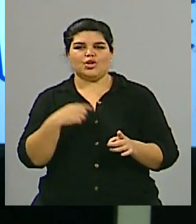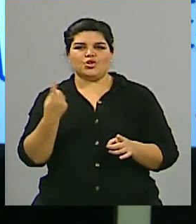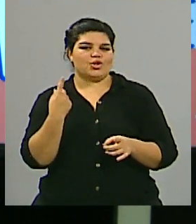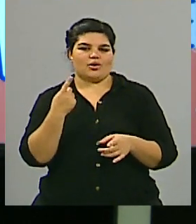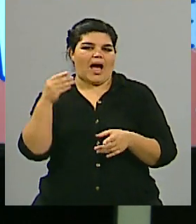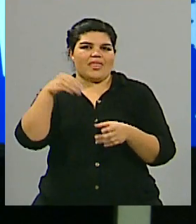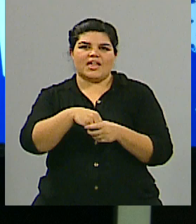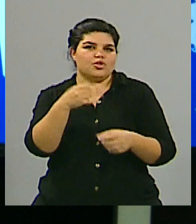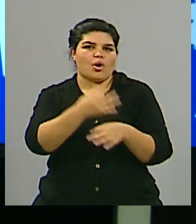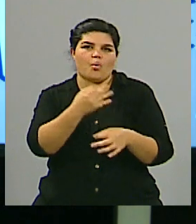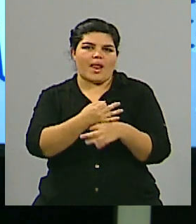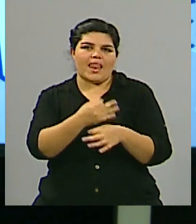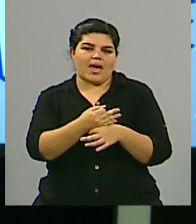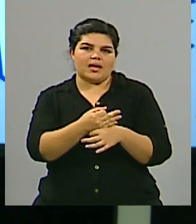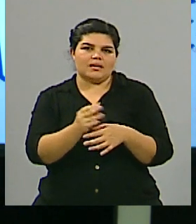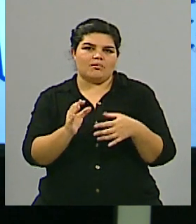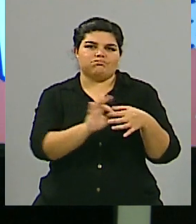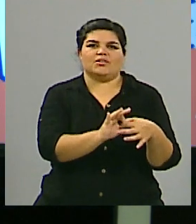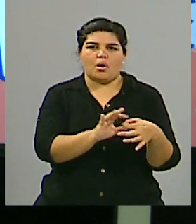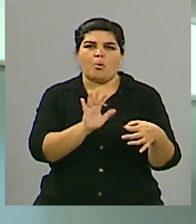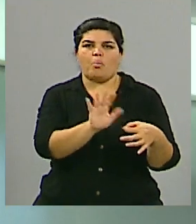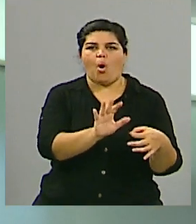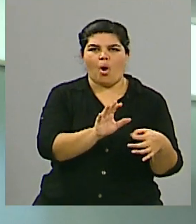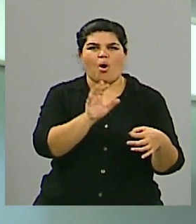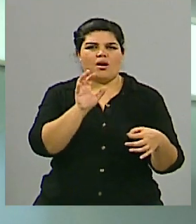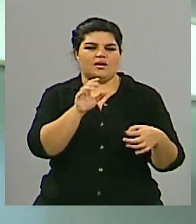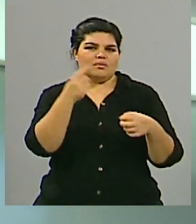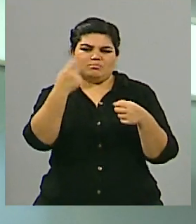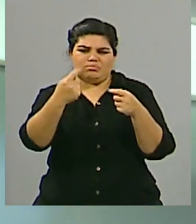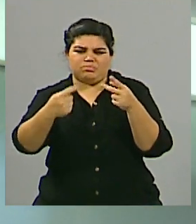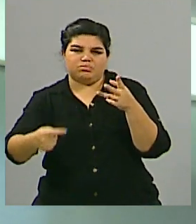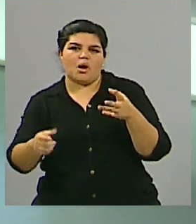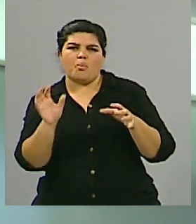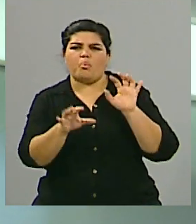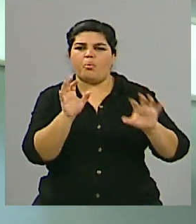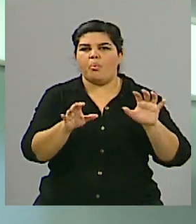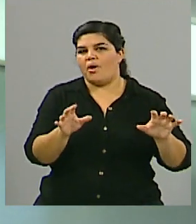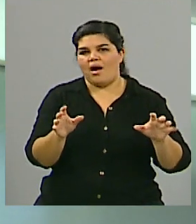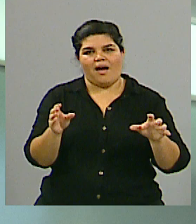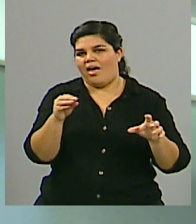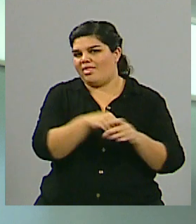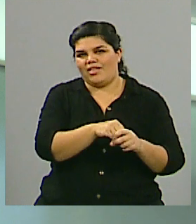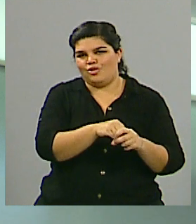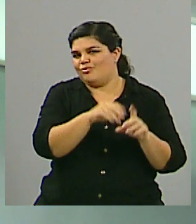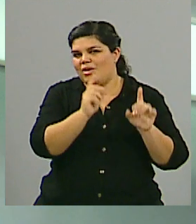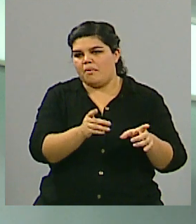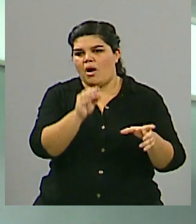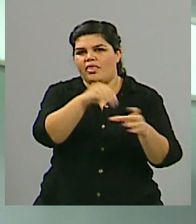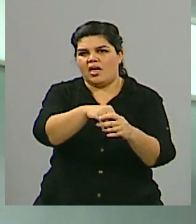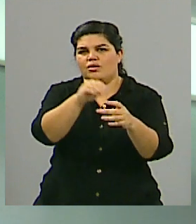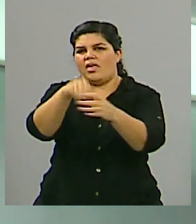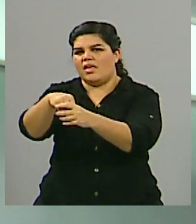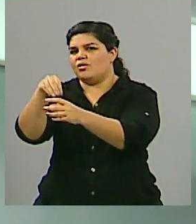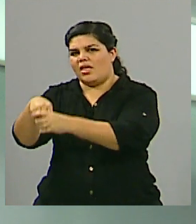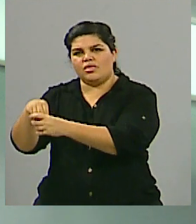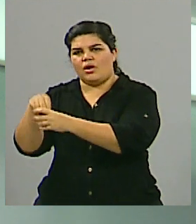bullying, ¿sí? De trabajo para que en algún punto, o como es el anhelo de toda comunidad educativa, lleguemos a no tener